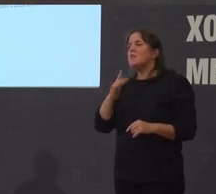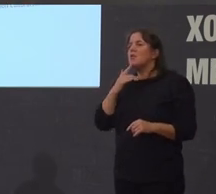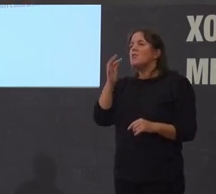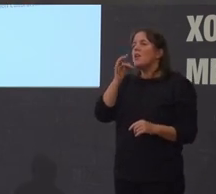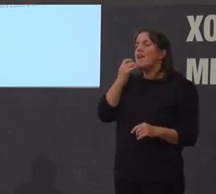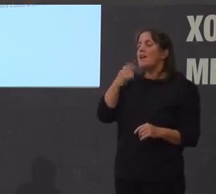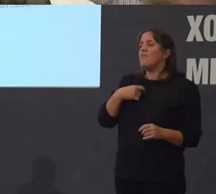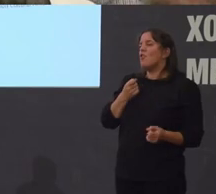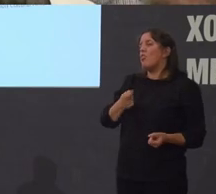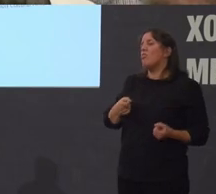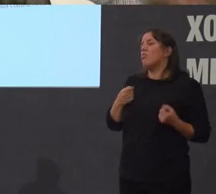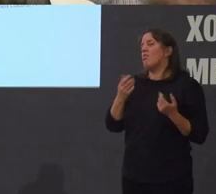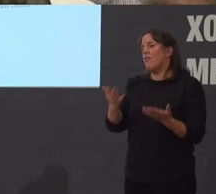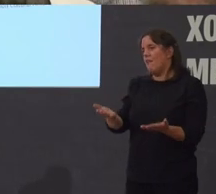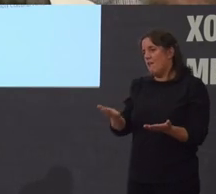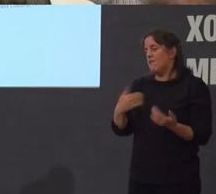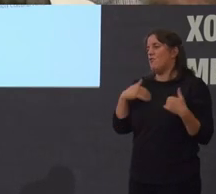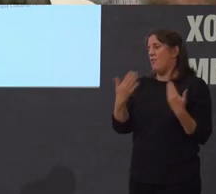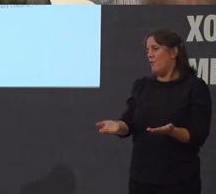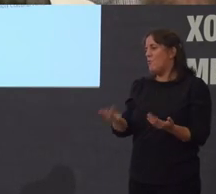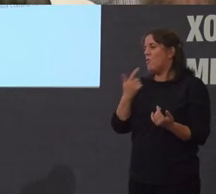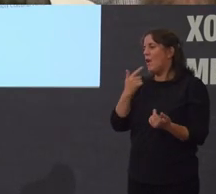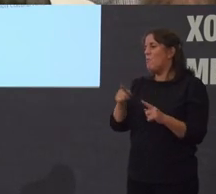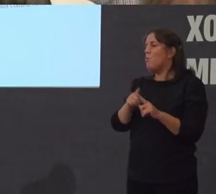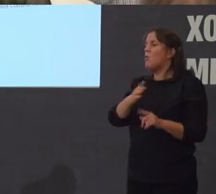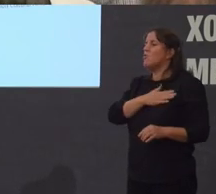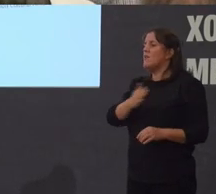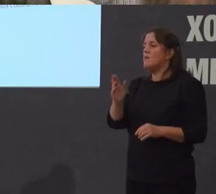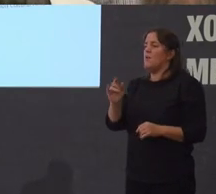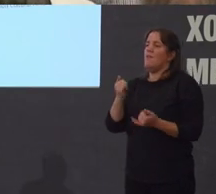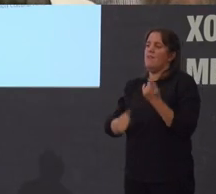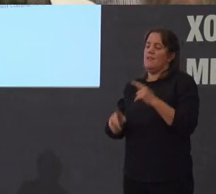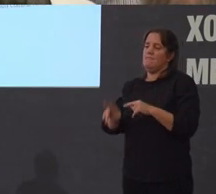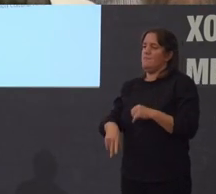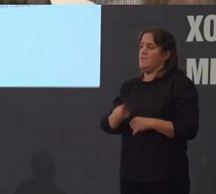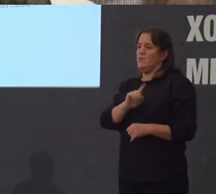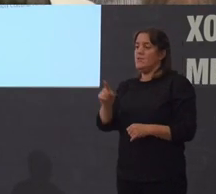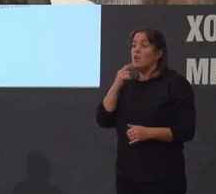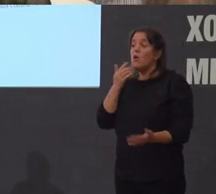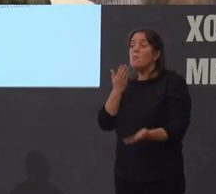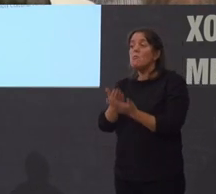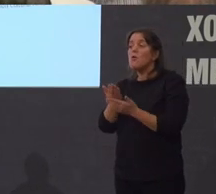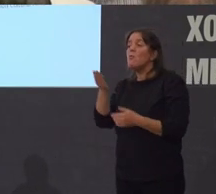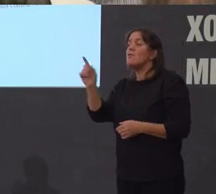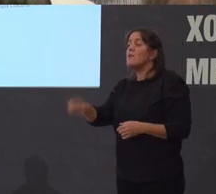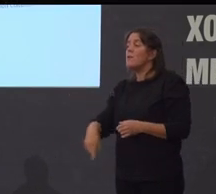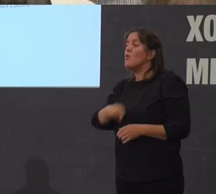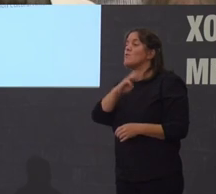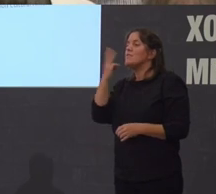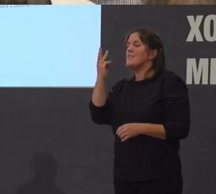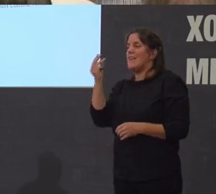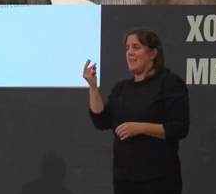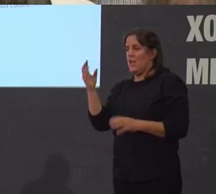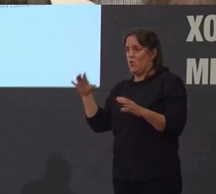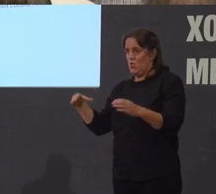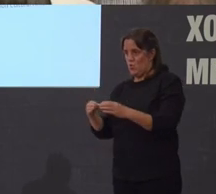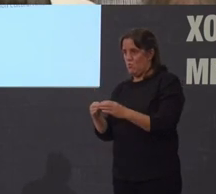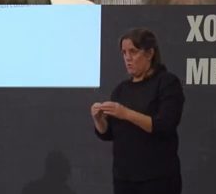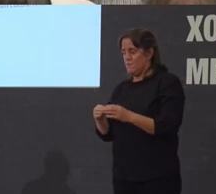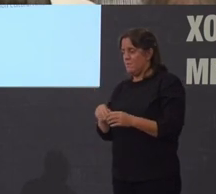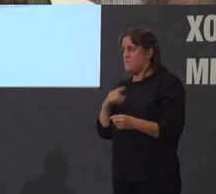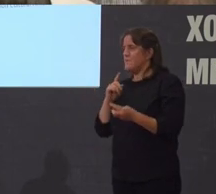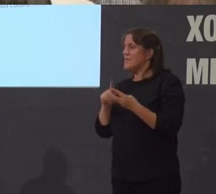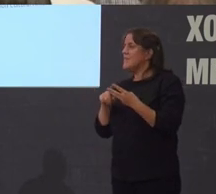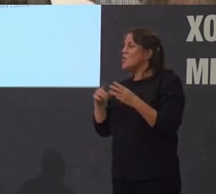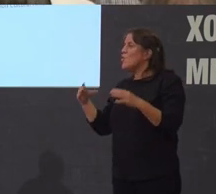son voluntarias pero veremos que no son tanto y el propone también un perfecto apartado de lo que